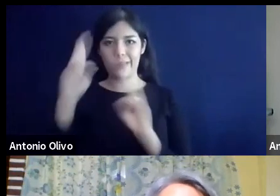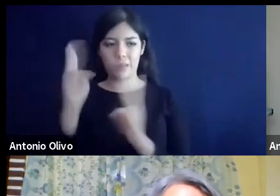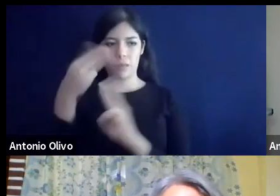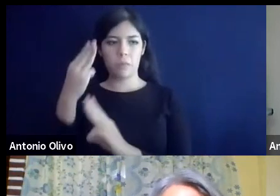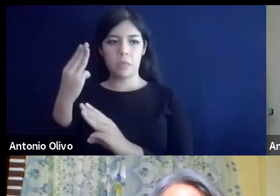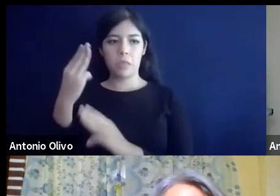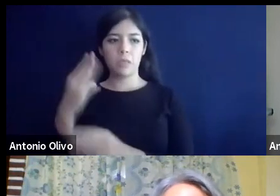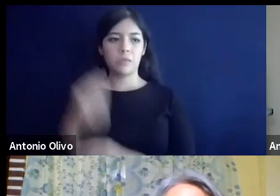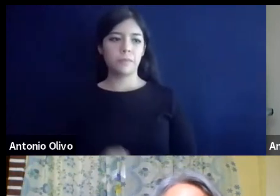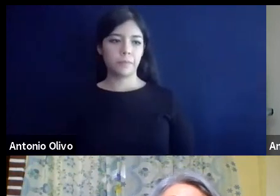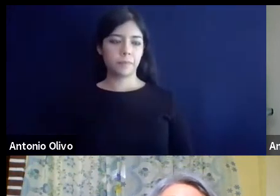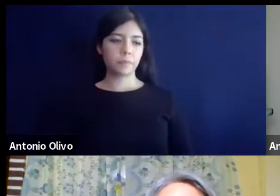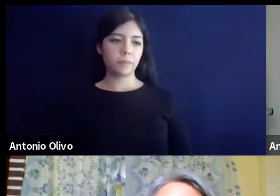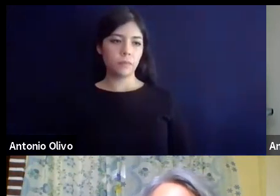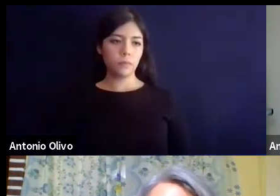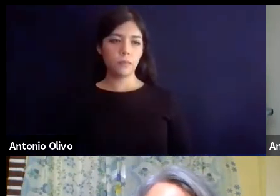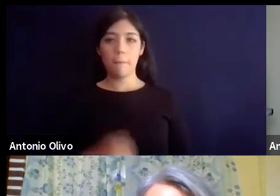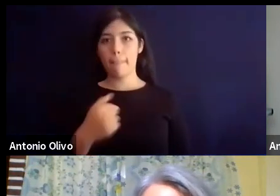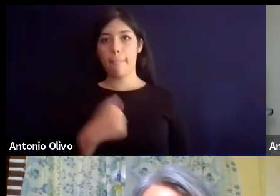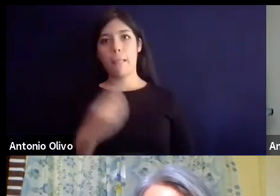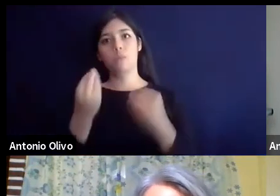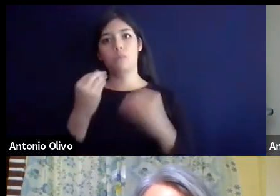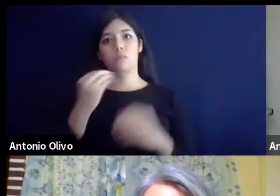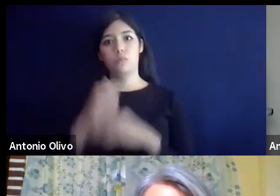y bueno, pero estoy en Frater desde el 99.